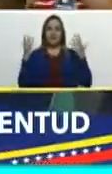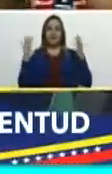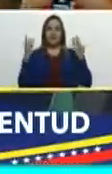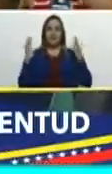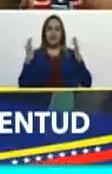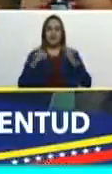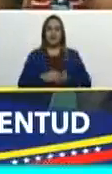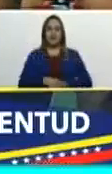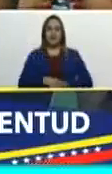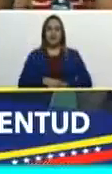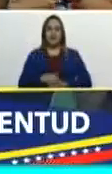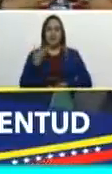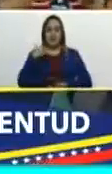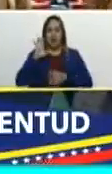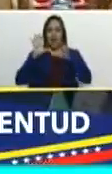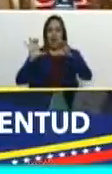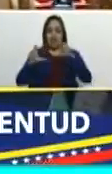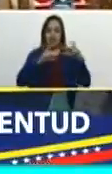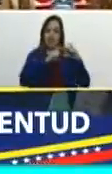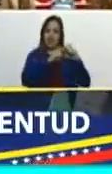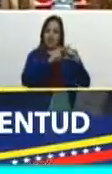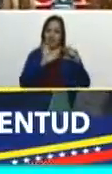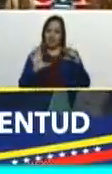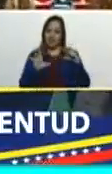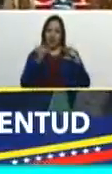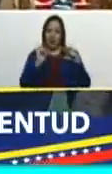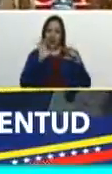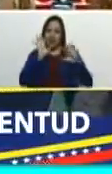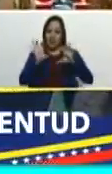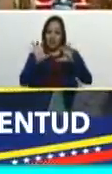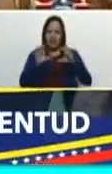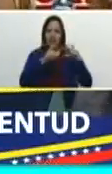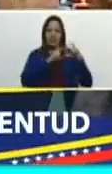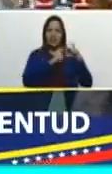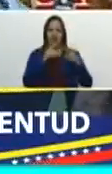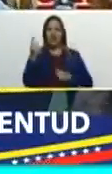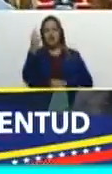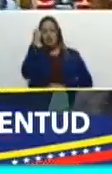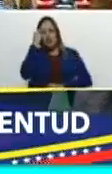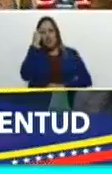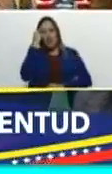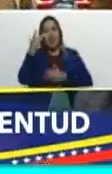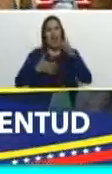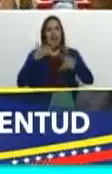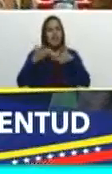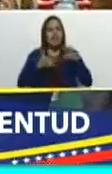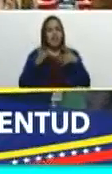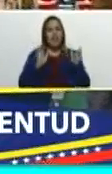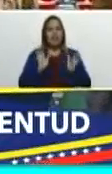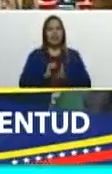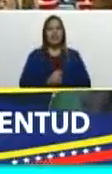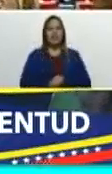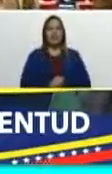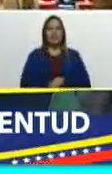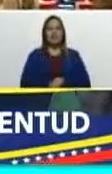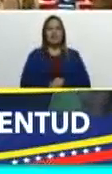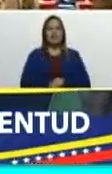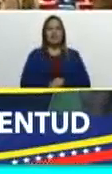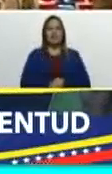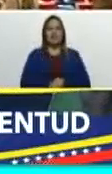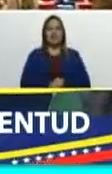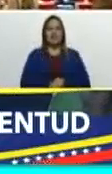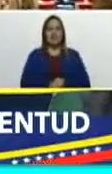Mira, yo tengo un chiste con esto, con esto, con esto. Un día estábamos por allá en un acto, en un evento. Entonces